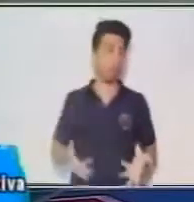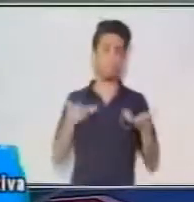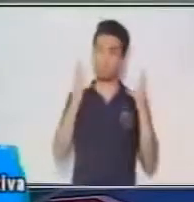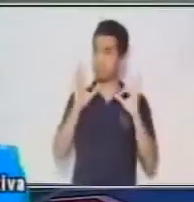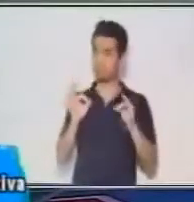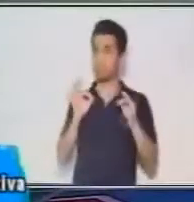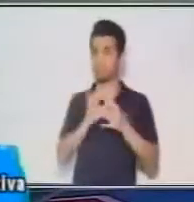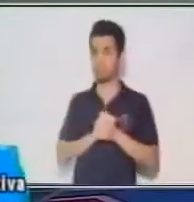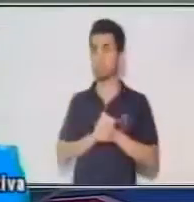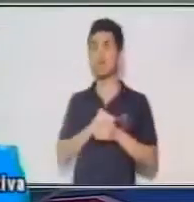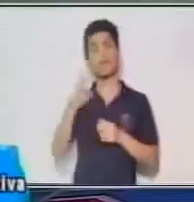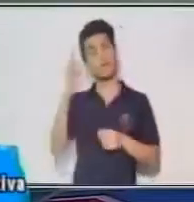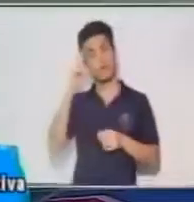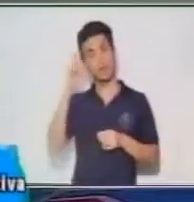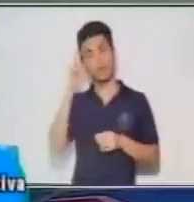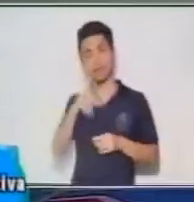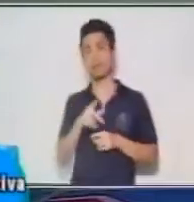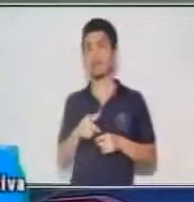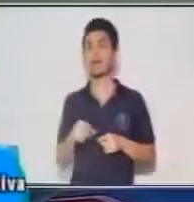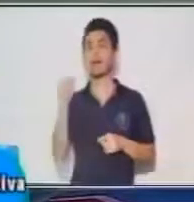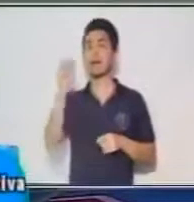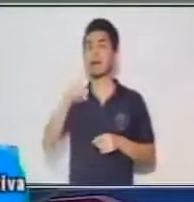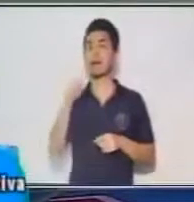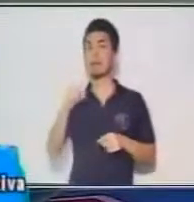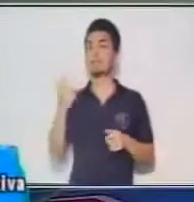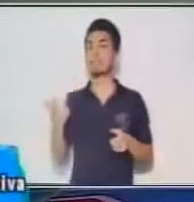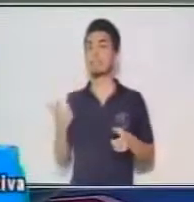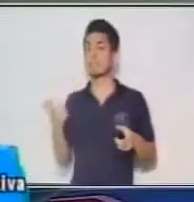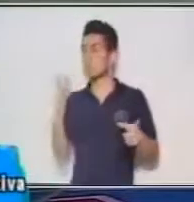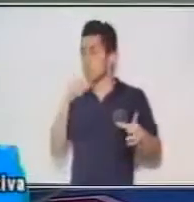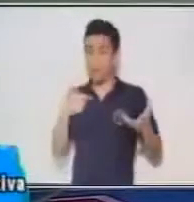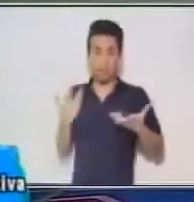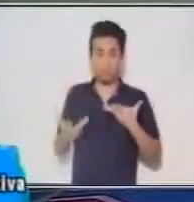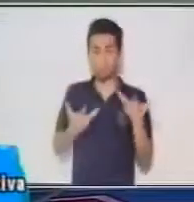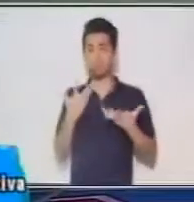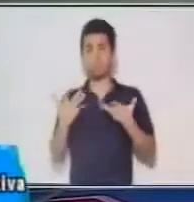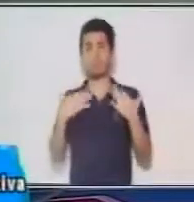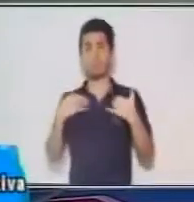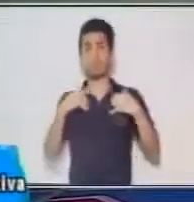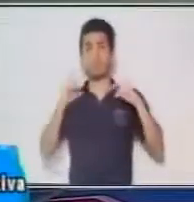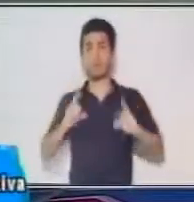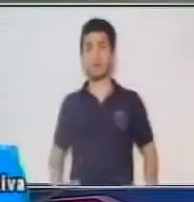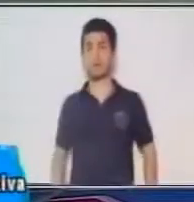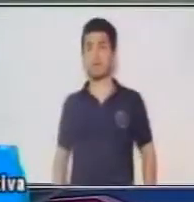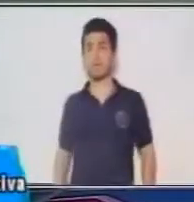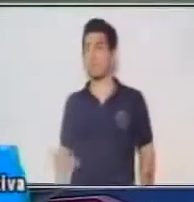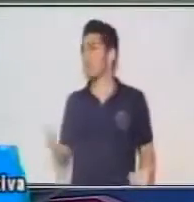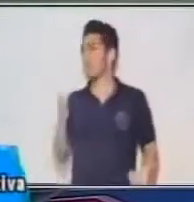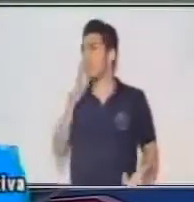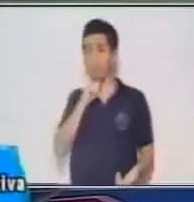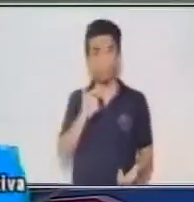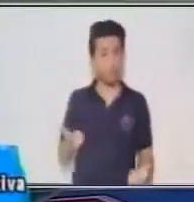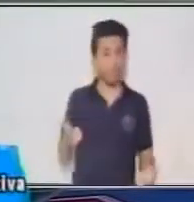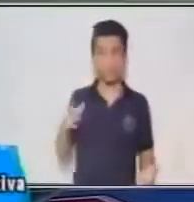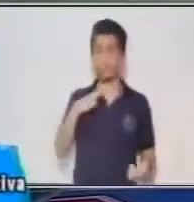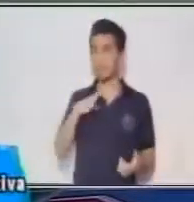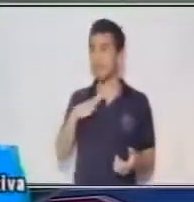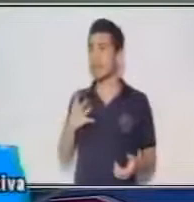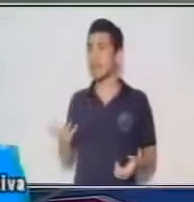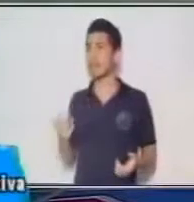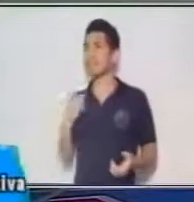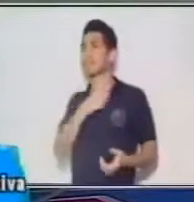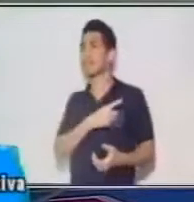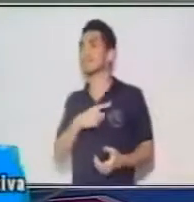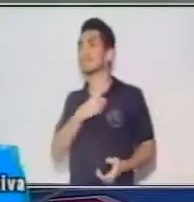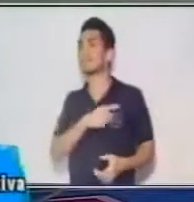Y recordemos que si es energía y si no tenemos energía en nuestro cuerpo, no vamos a tener ni deseo